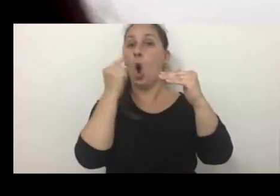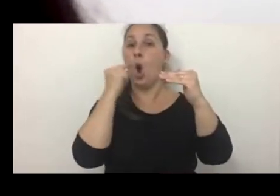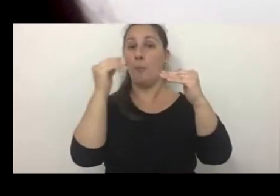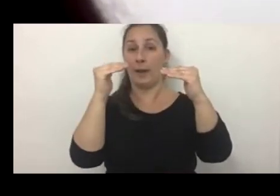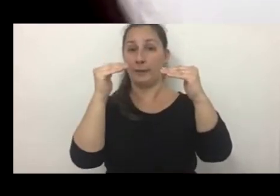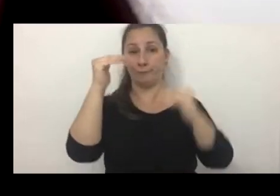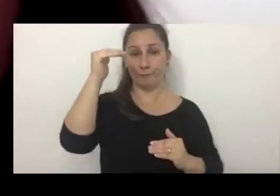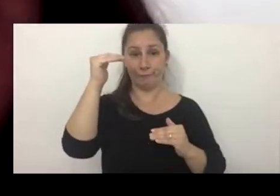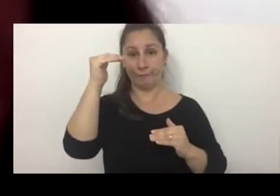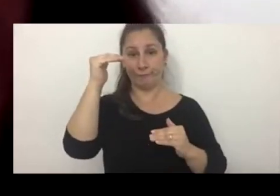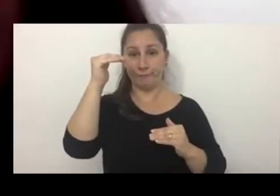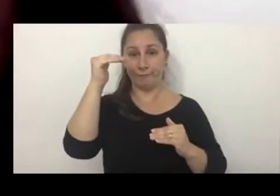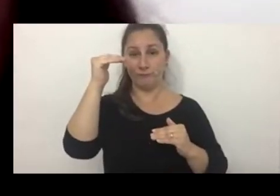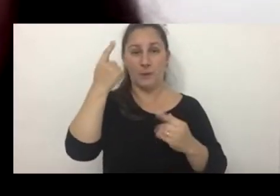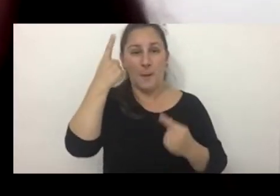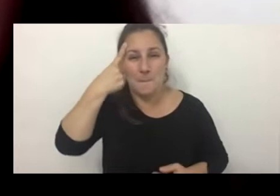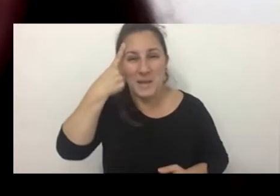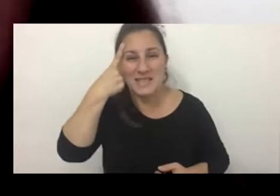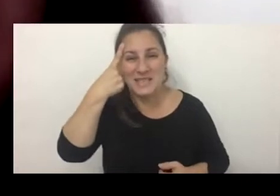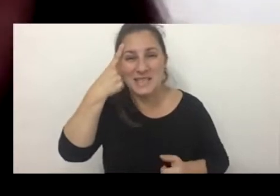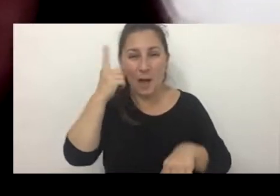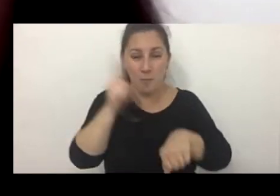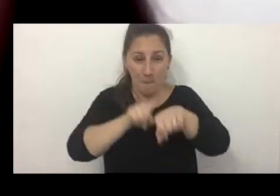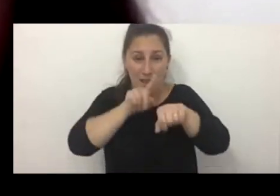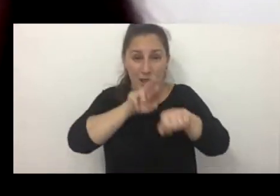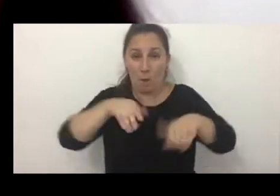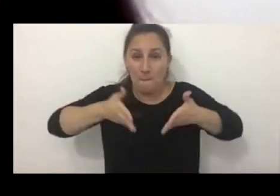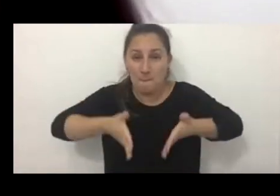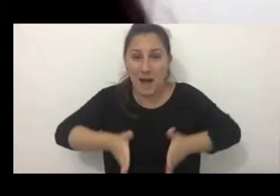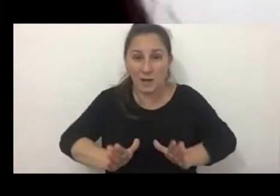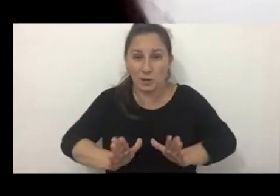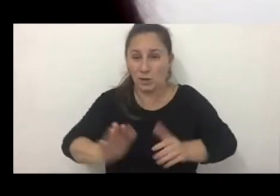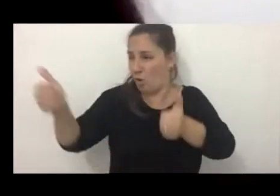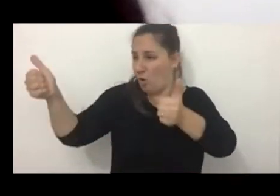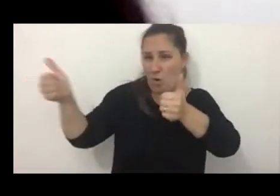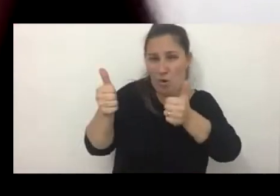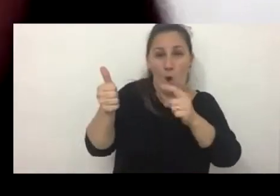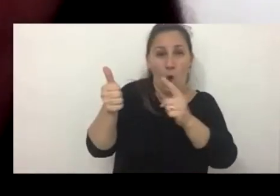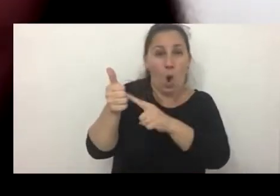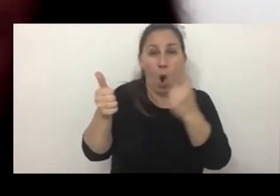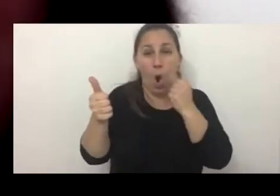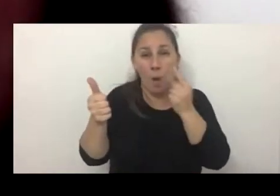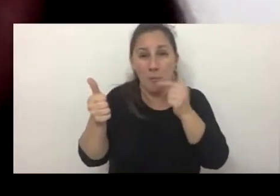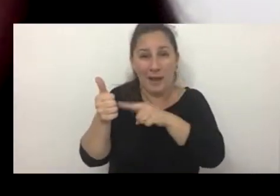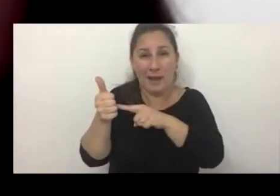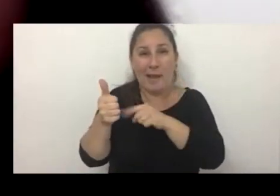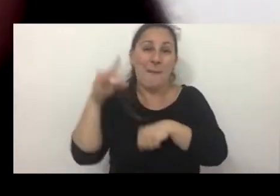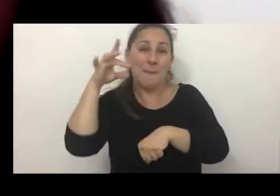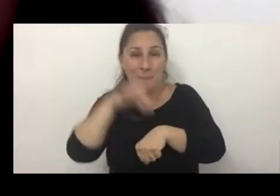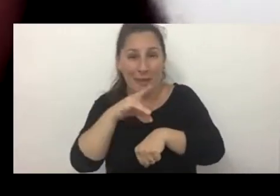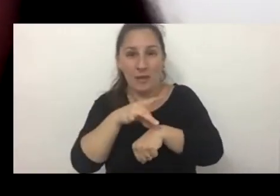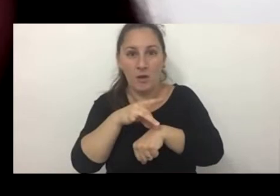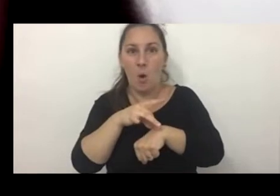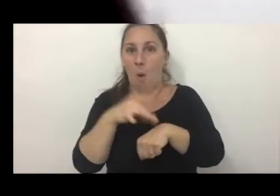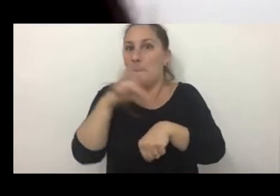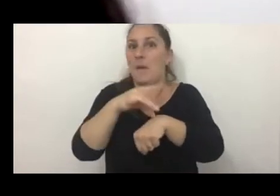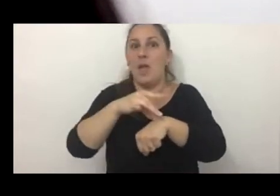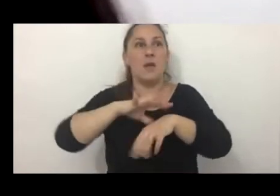Y esto, en ese contexto, imaginen esto, es de más o menos mediados del siglo